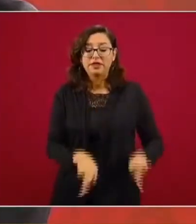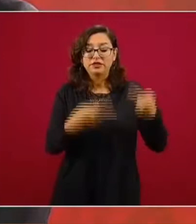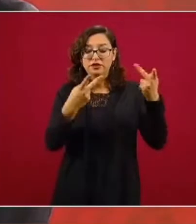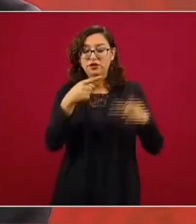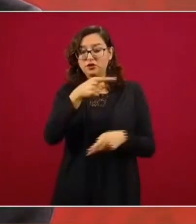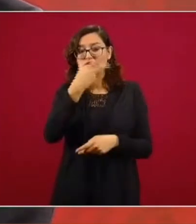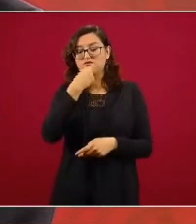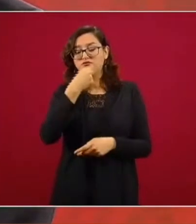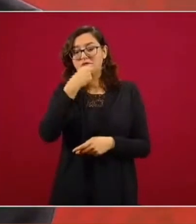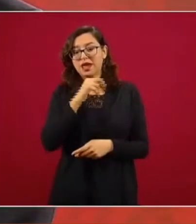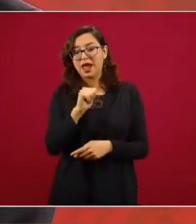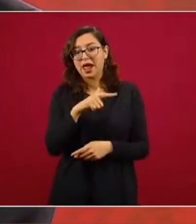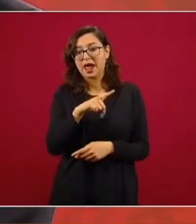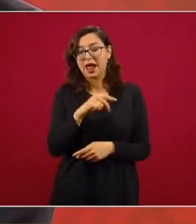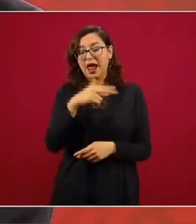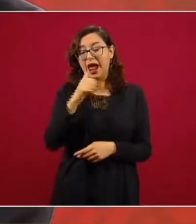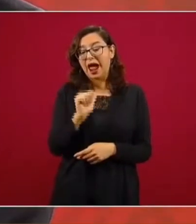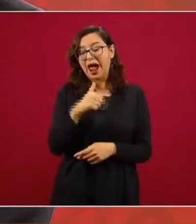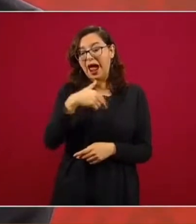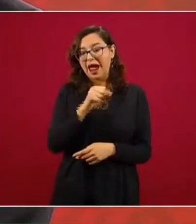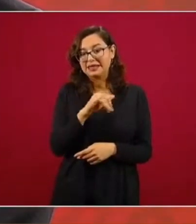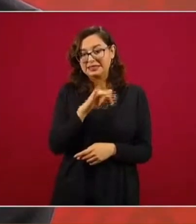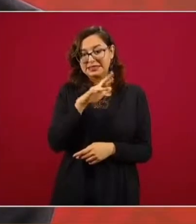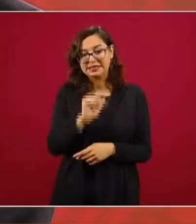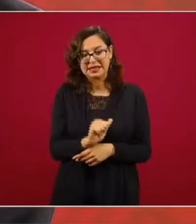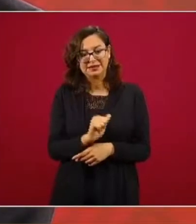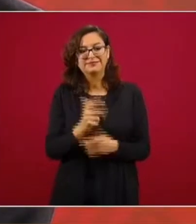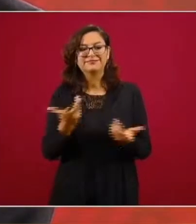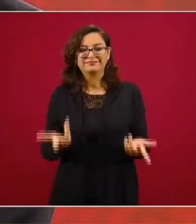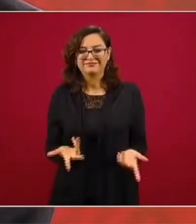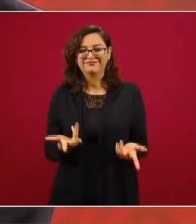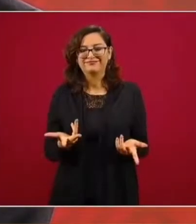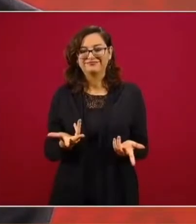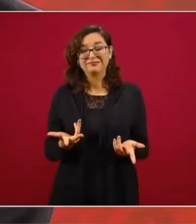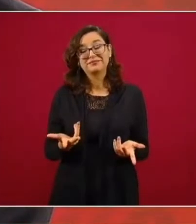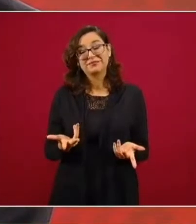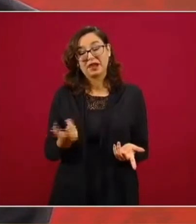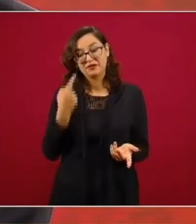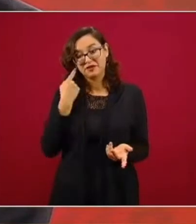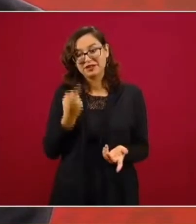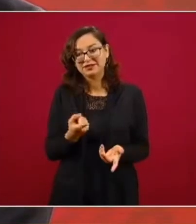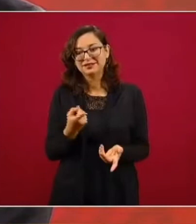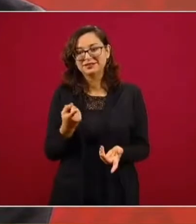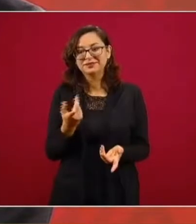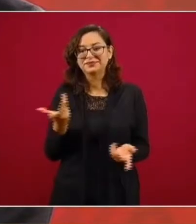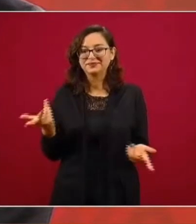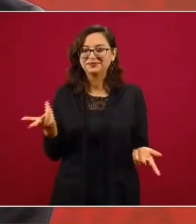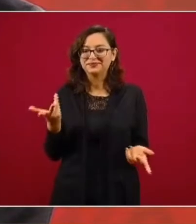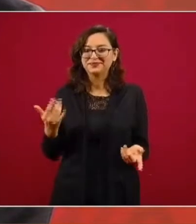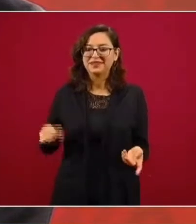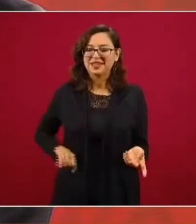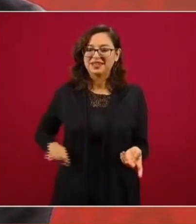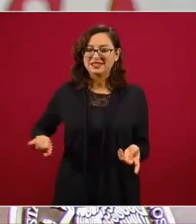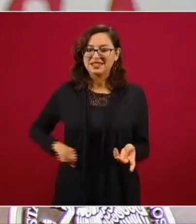las cosas interesantes, ¿no?, de la hipocresía del modelo neoliberal o neoporfirista,